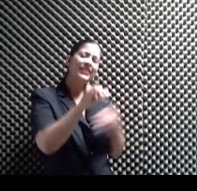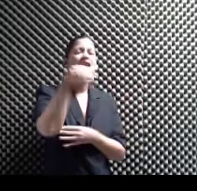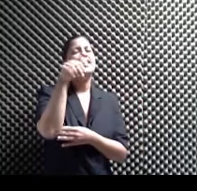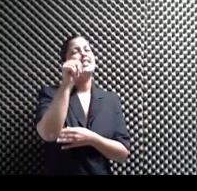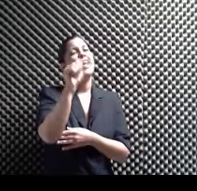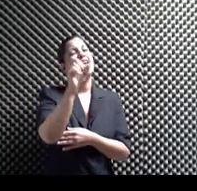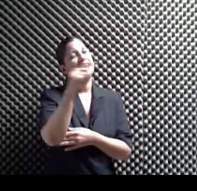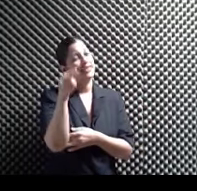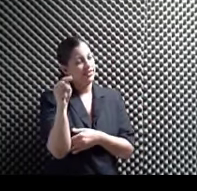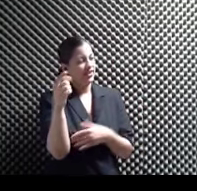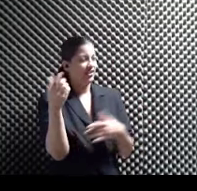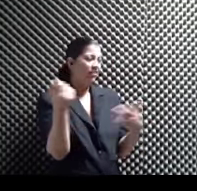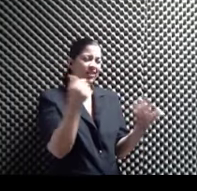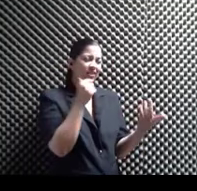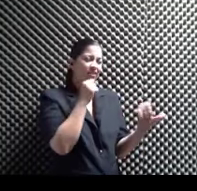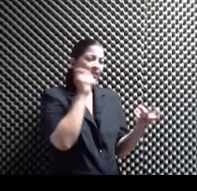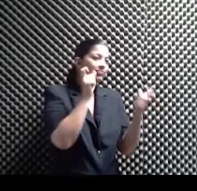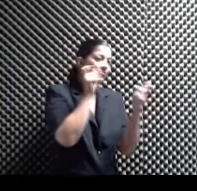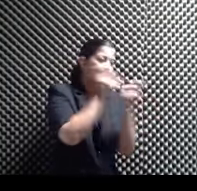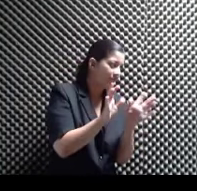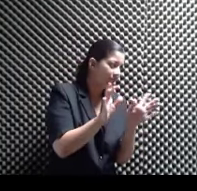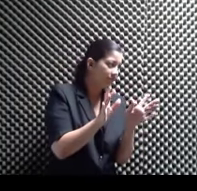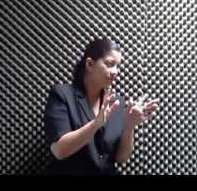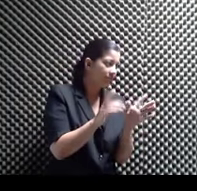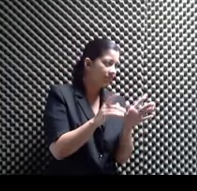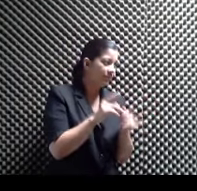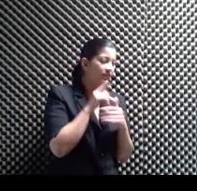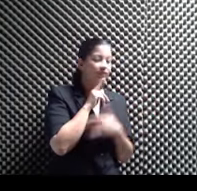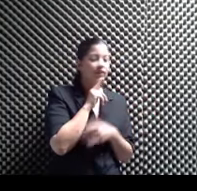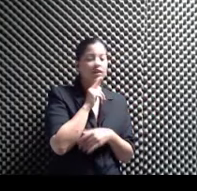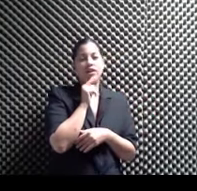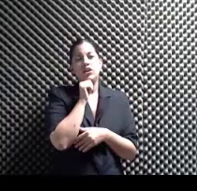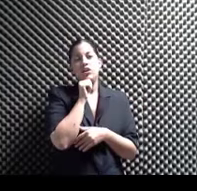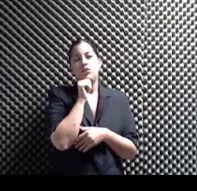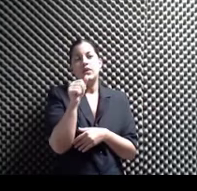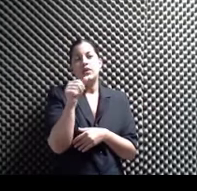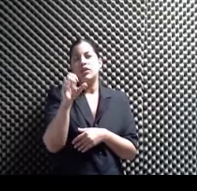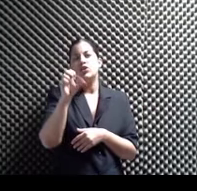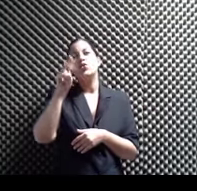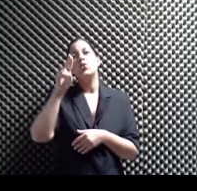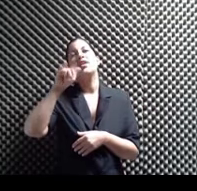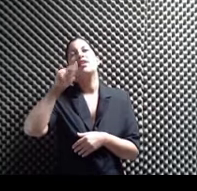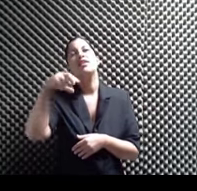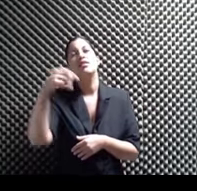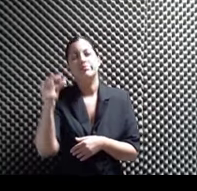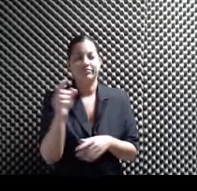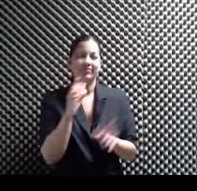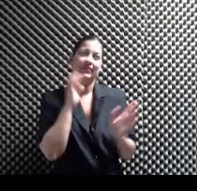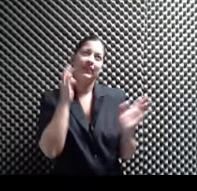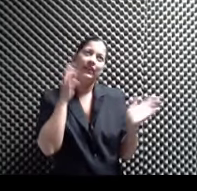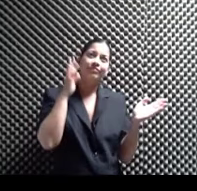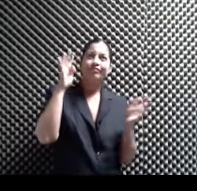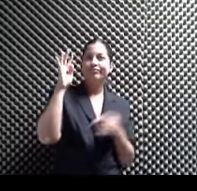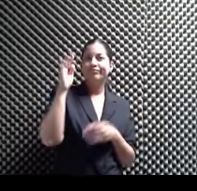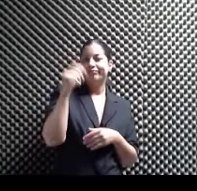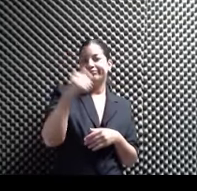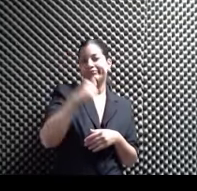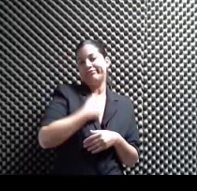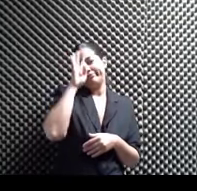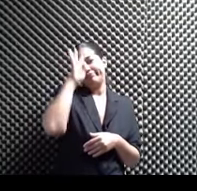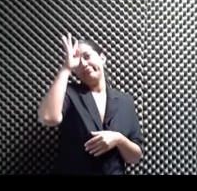etiquetarlo Este es lo que le llaman Straight ahead Ni swing Tiene más Tiene los elementos De la improvisación Del jazz Que se toca las